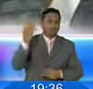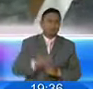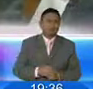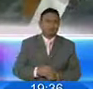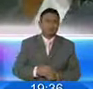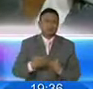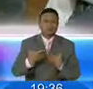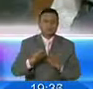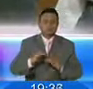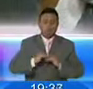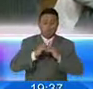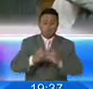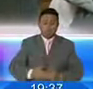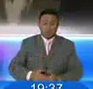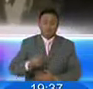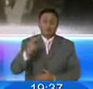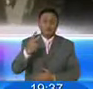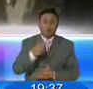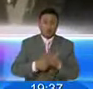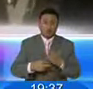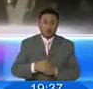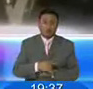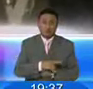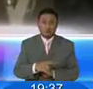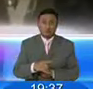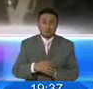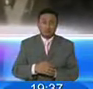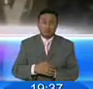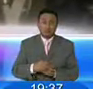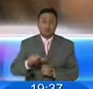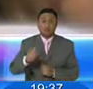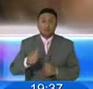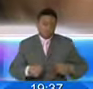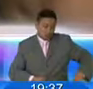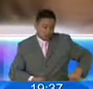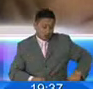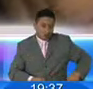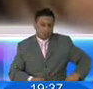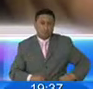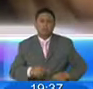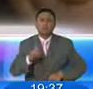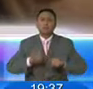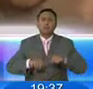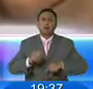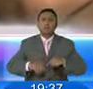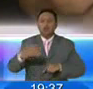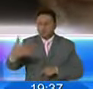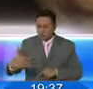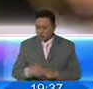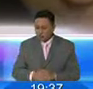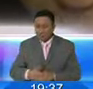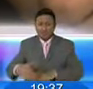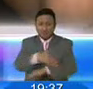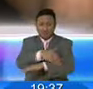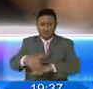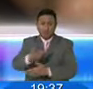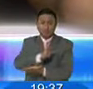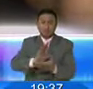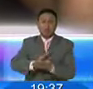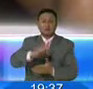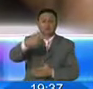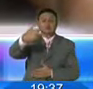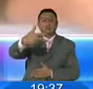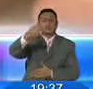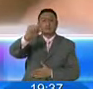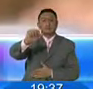estaba embarazada de su segundo hijo y tenía al mayor de la mano. Se encontró con una amiga de la infancia en una vereda en el barrio de